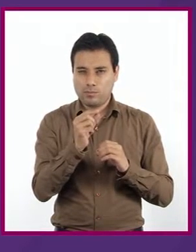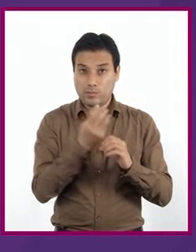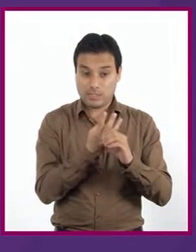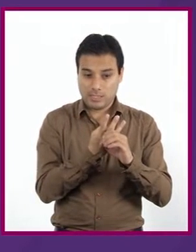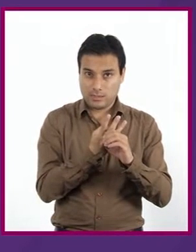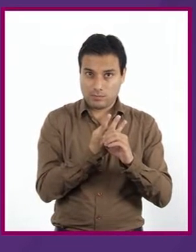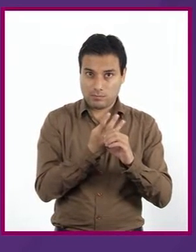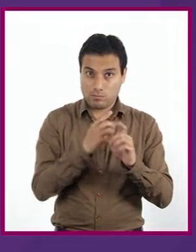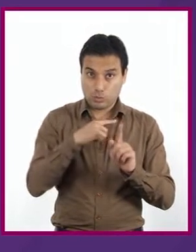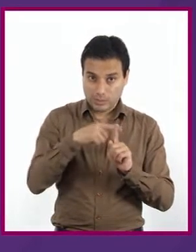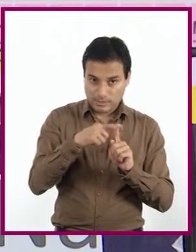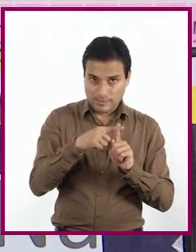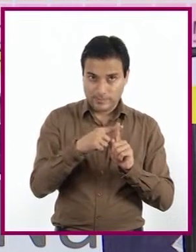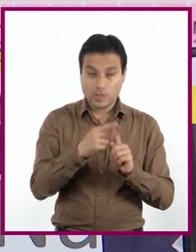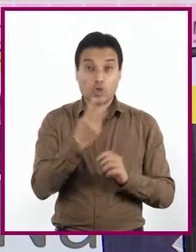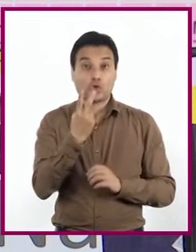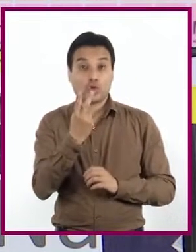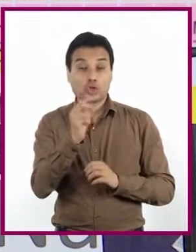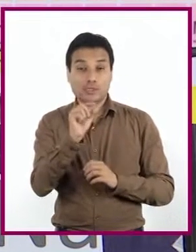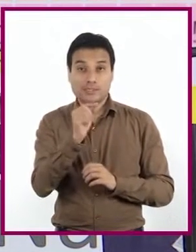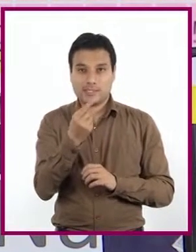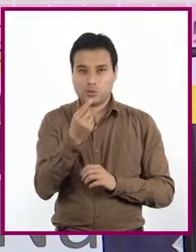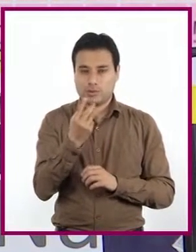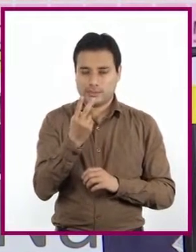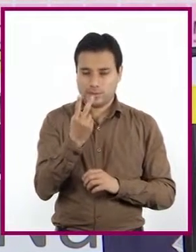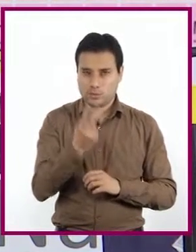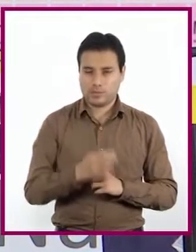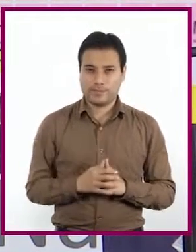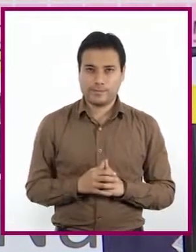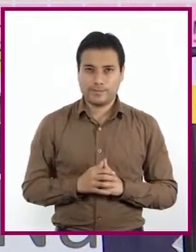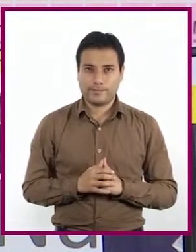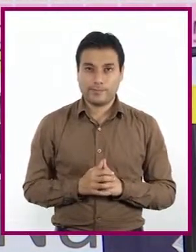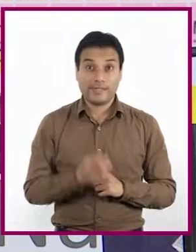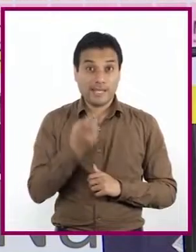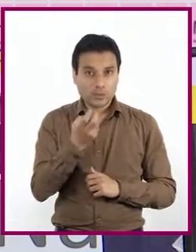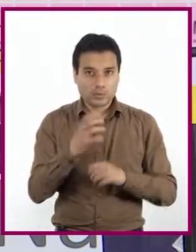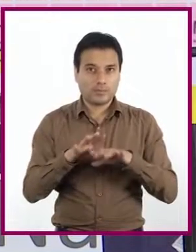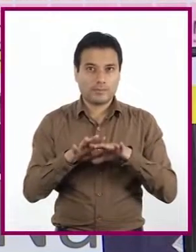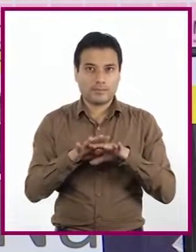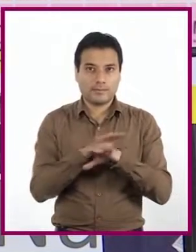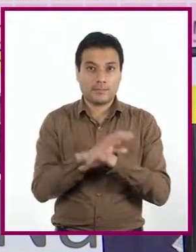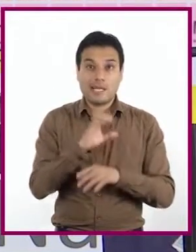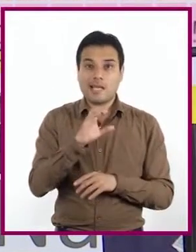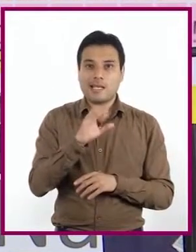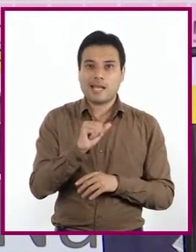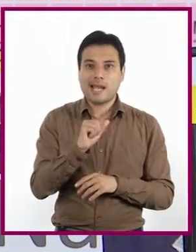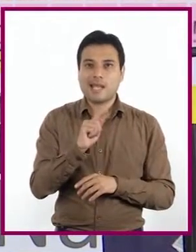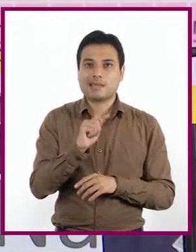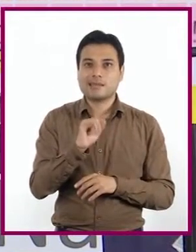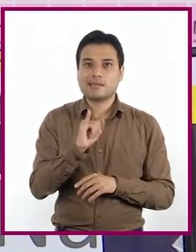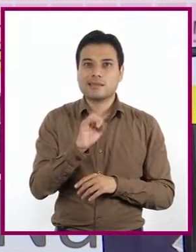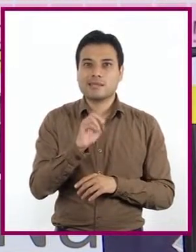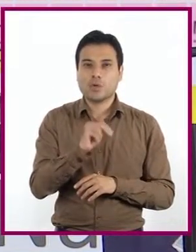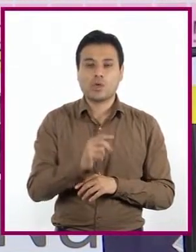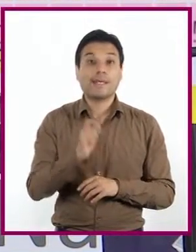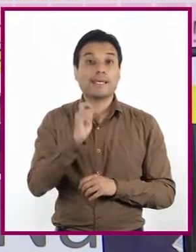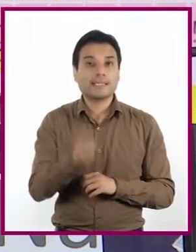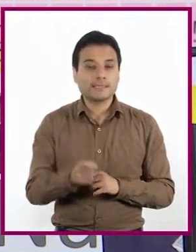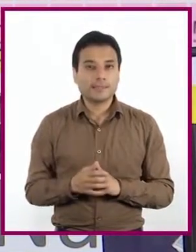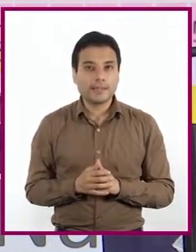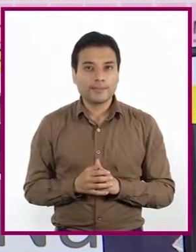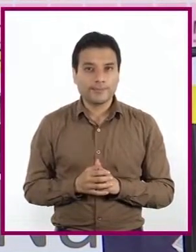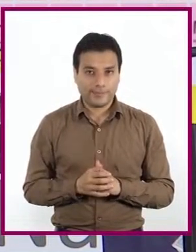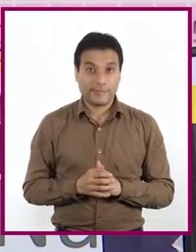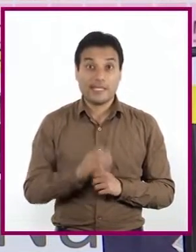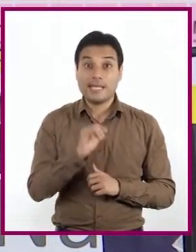electrones con carga negativa. Por ello, se transforma en catión de litio. lo que significa que es un